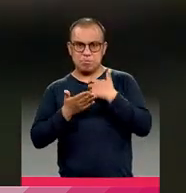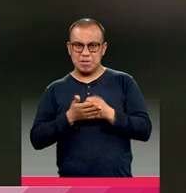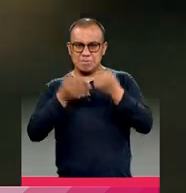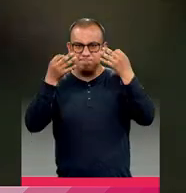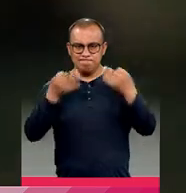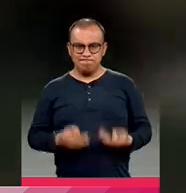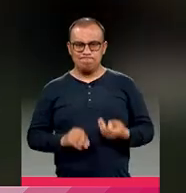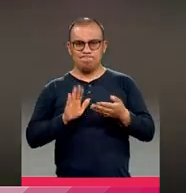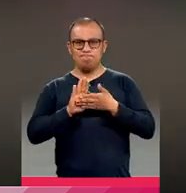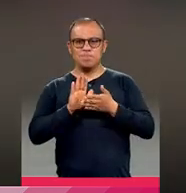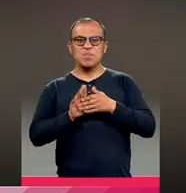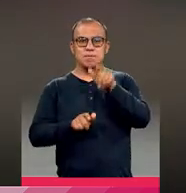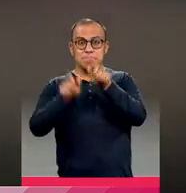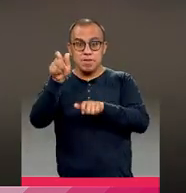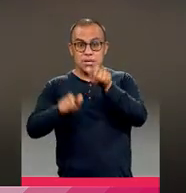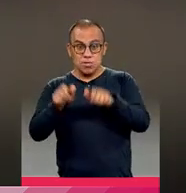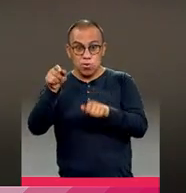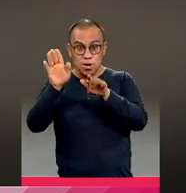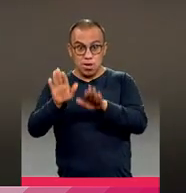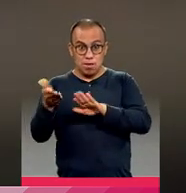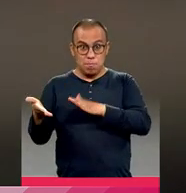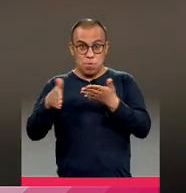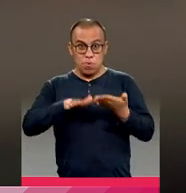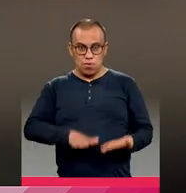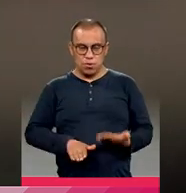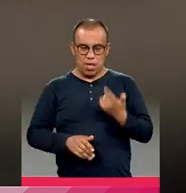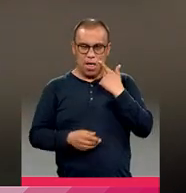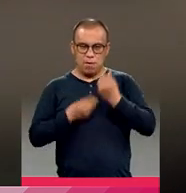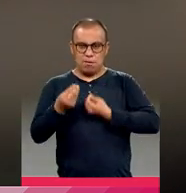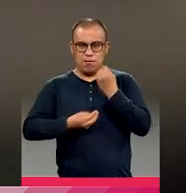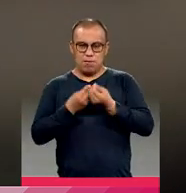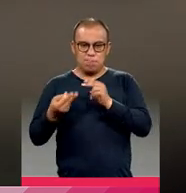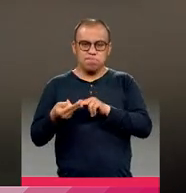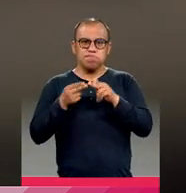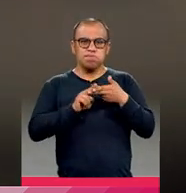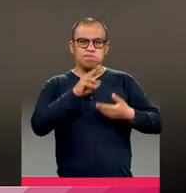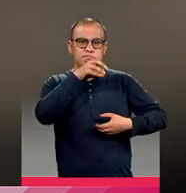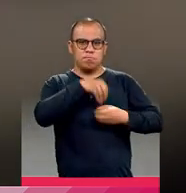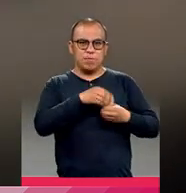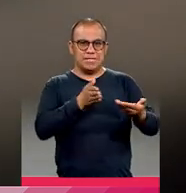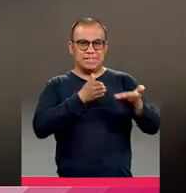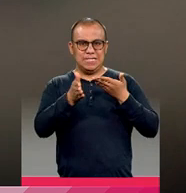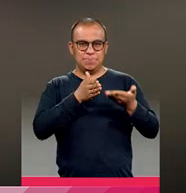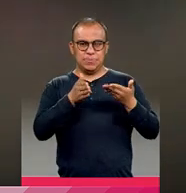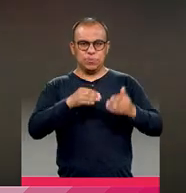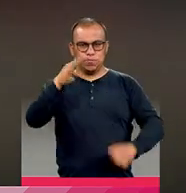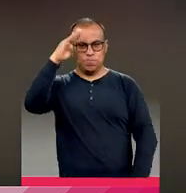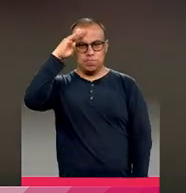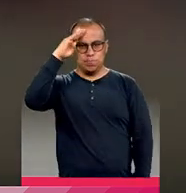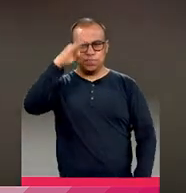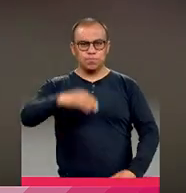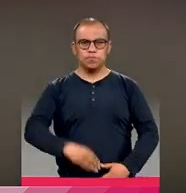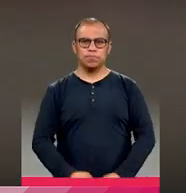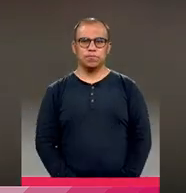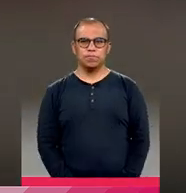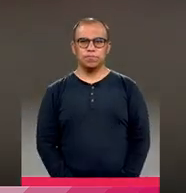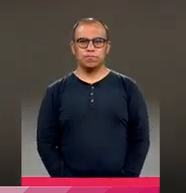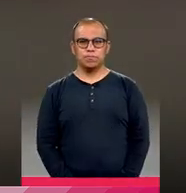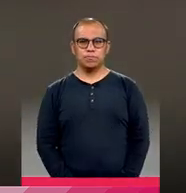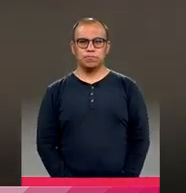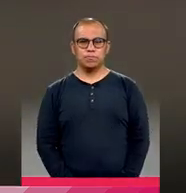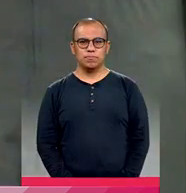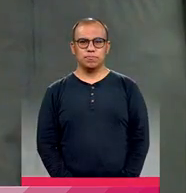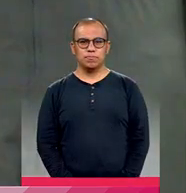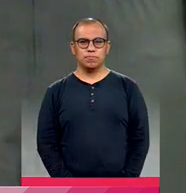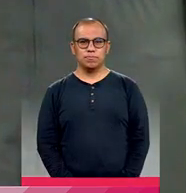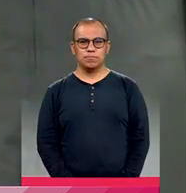permiten afirmar que la muerte de Javier Ordóñez se trate de un acto que tenga relación con el servicio. Hace rato dijo por favor, déjenlo ya